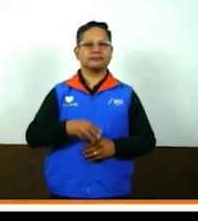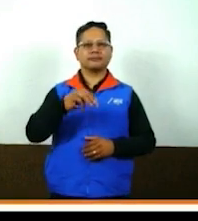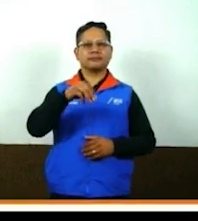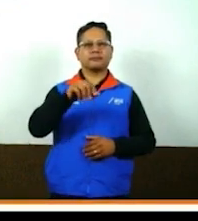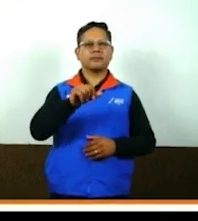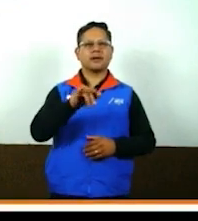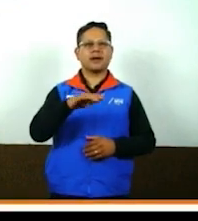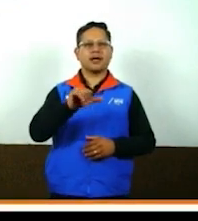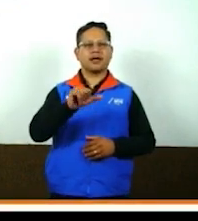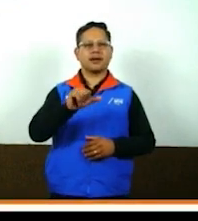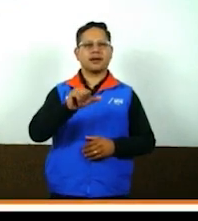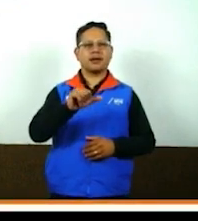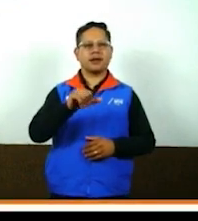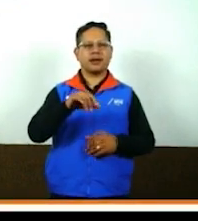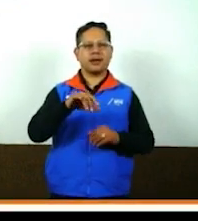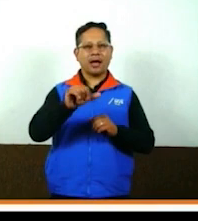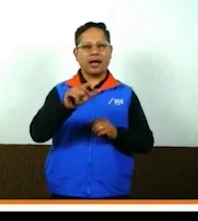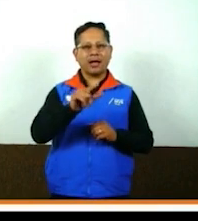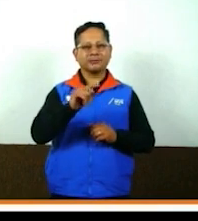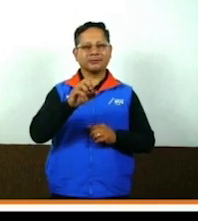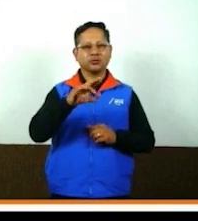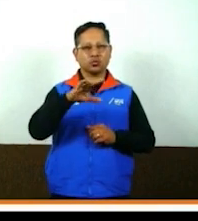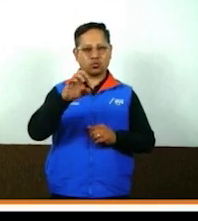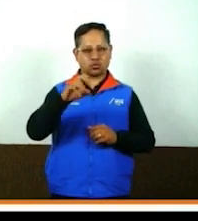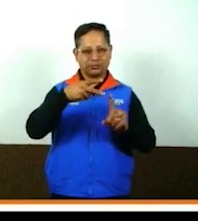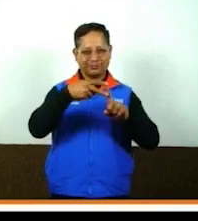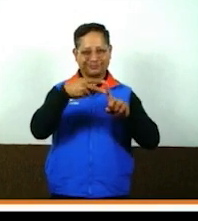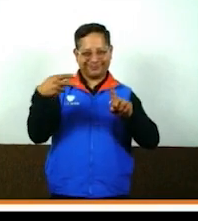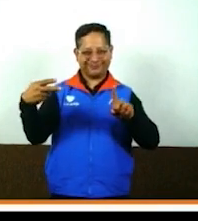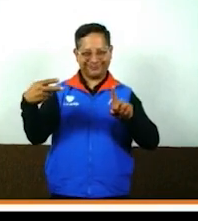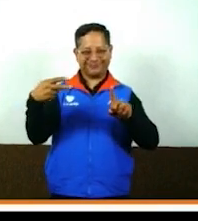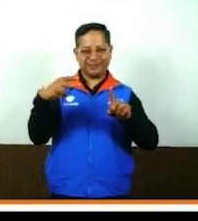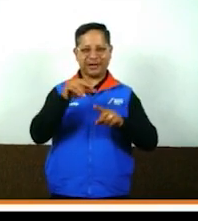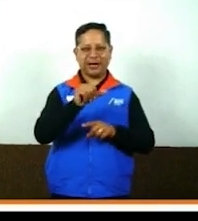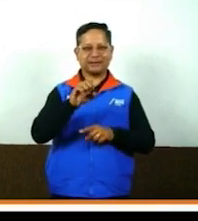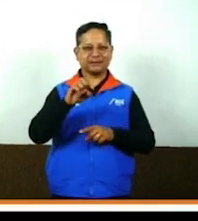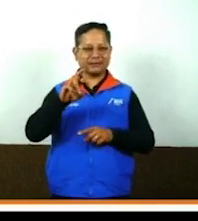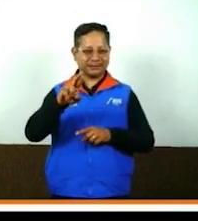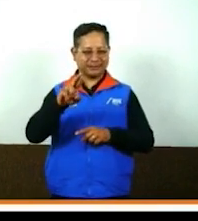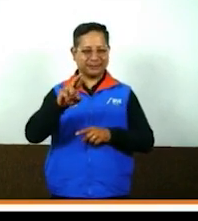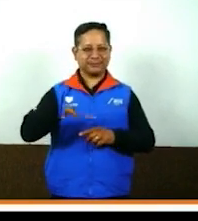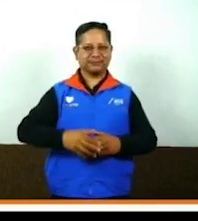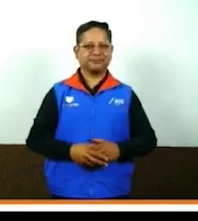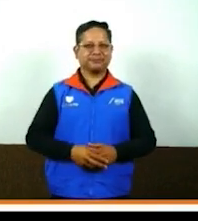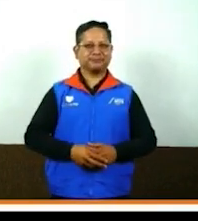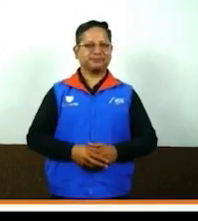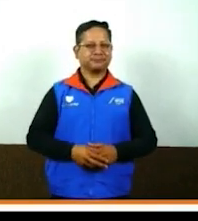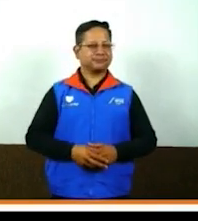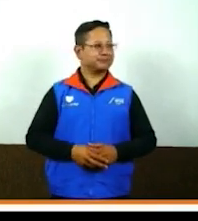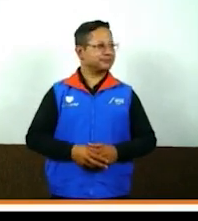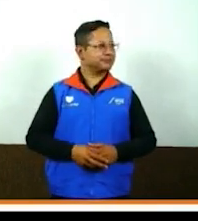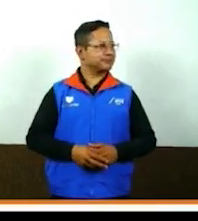Mariana Larcón, de Accenture México, 17 años siendo empresa socialmente responsable.